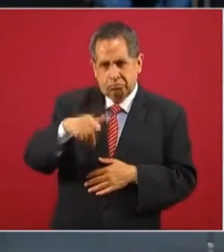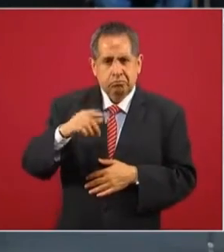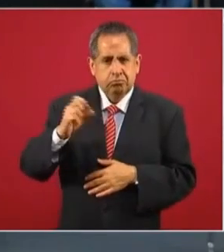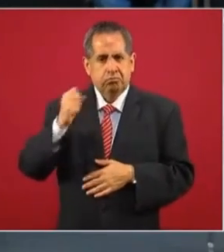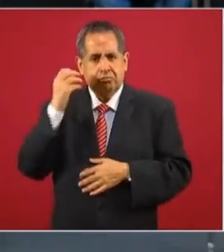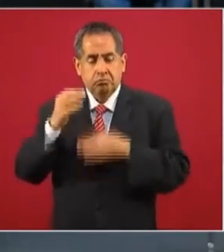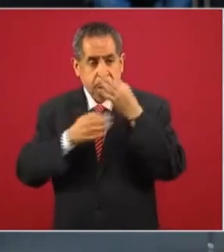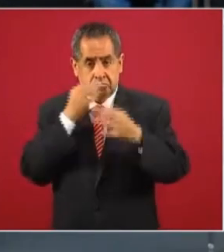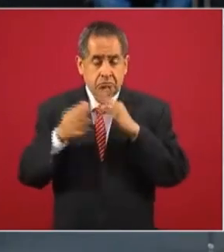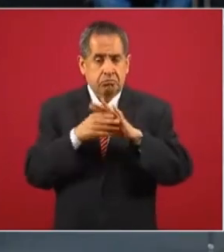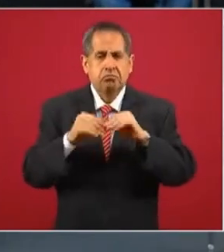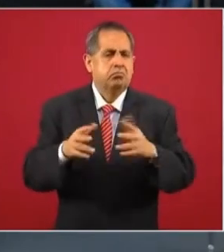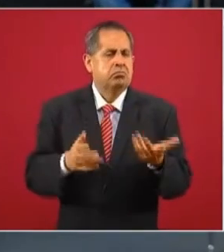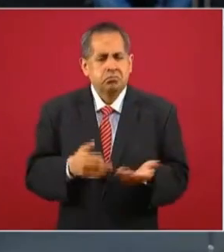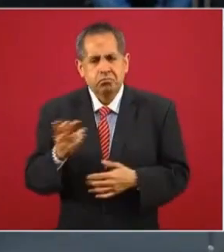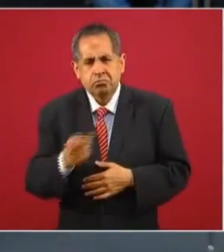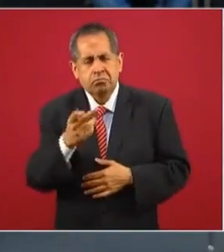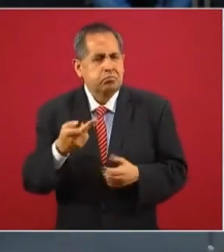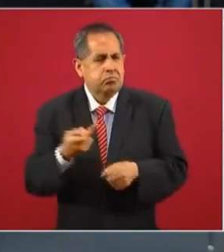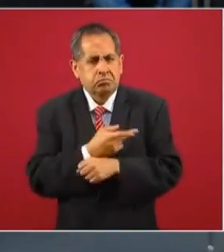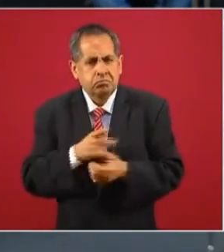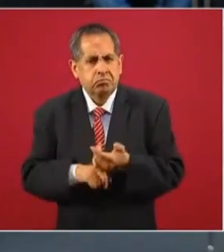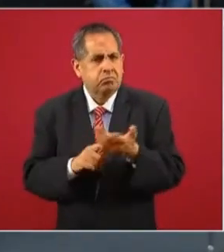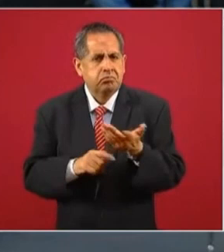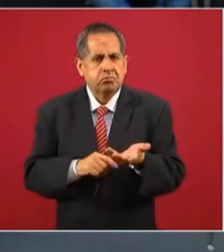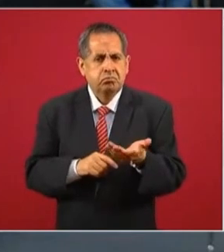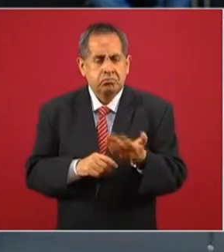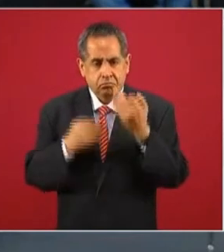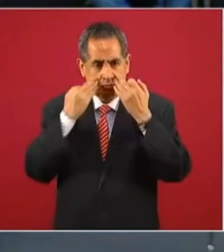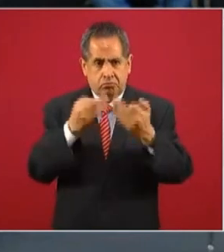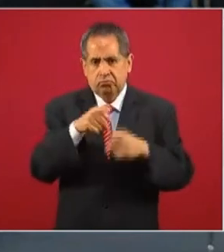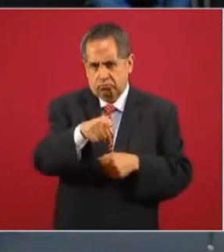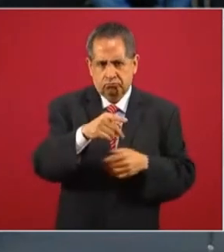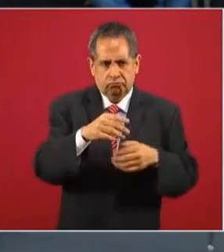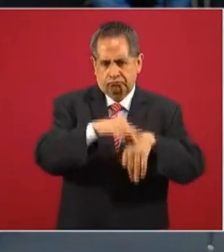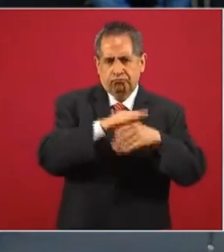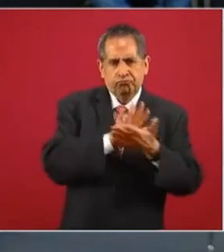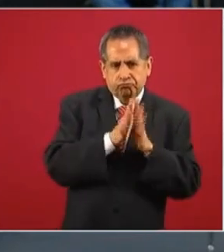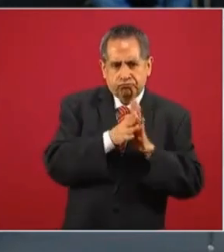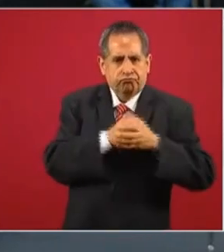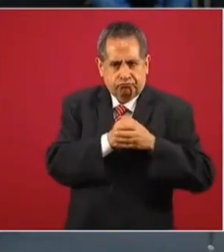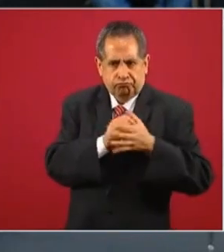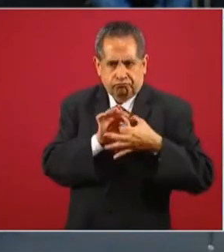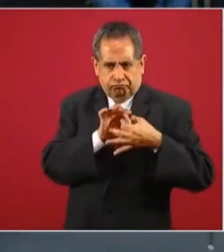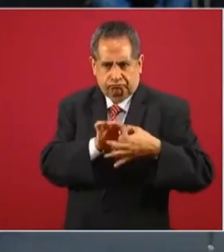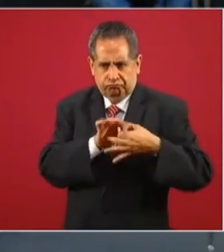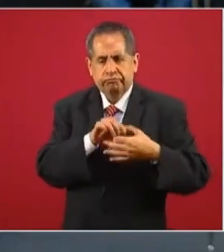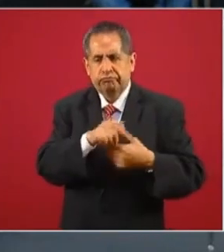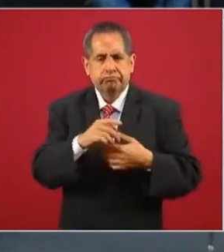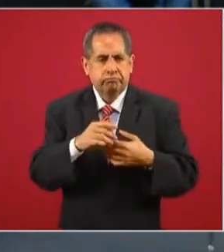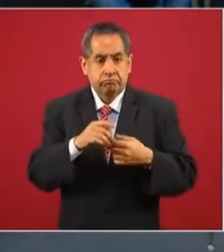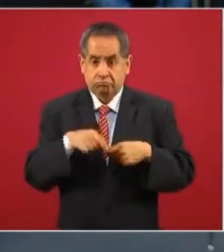conferencia, y se leyó ahí mismo. Entonces, pregunta, y el asunto de que sea un testigo colaborador, pues lo colmaría entonces